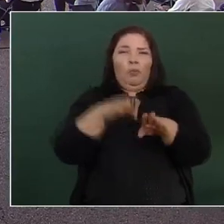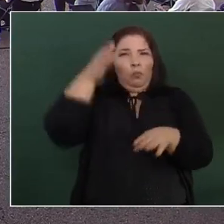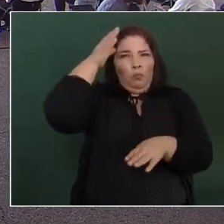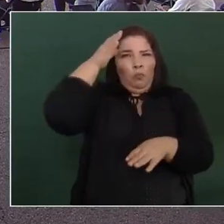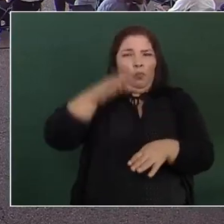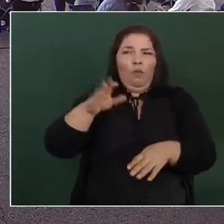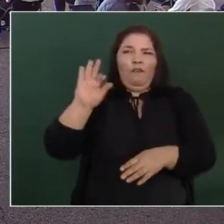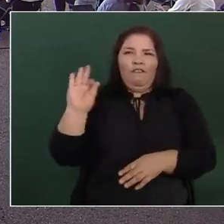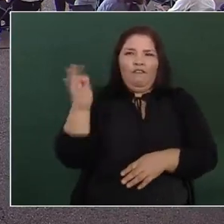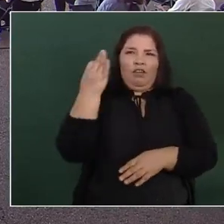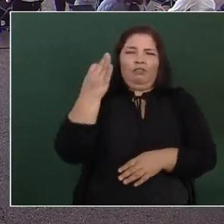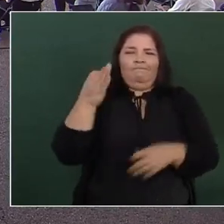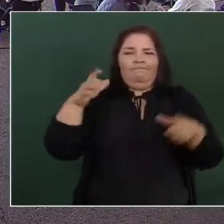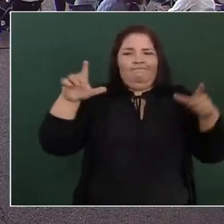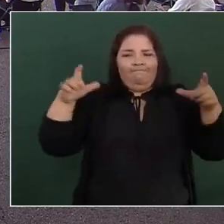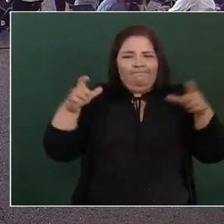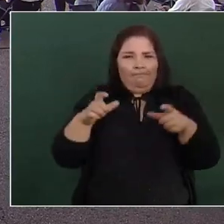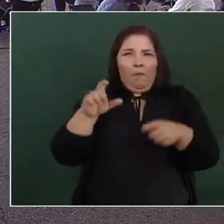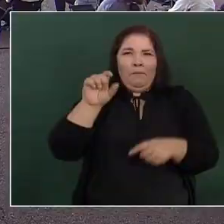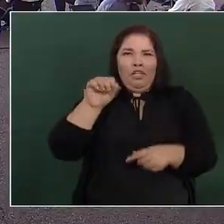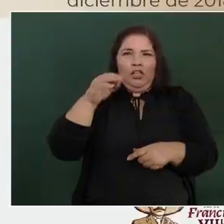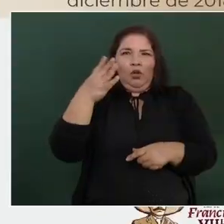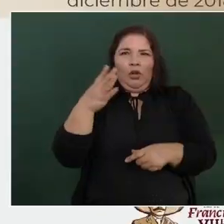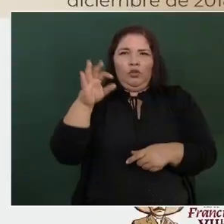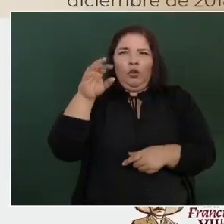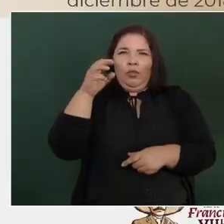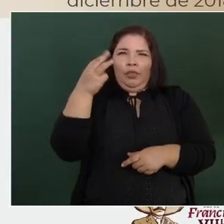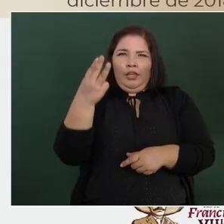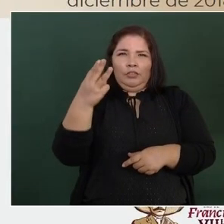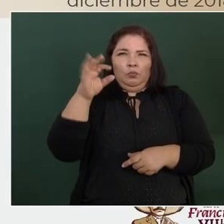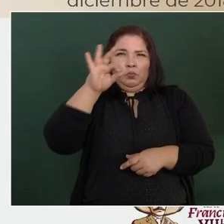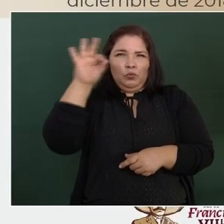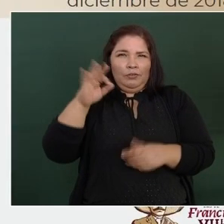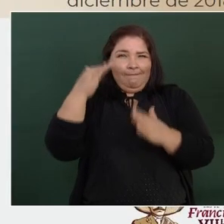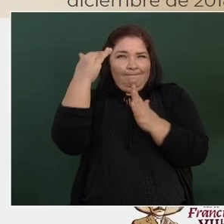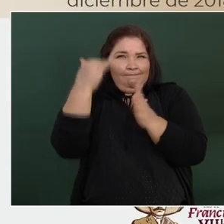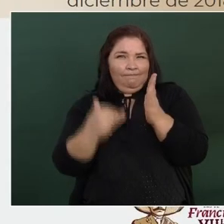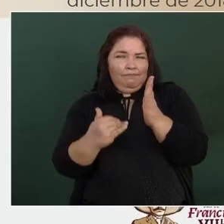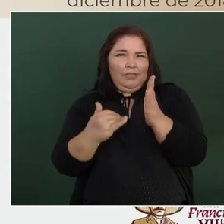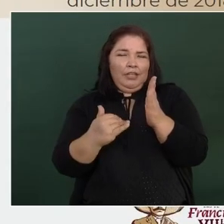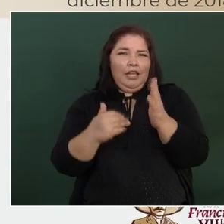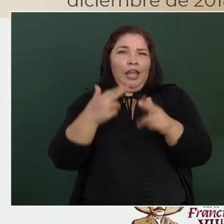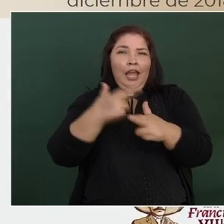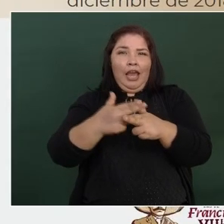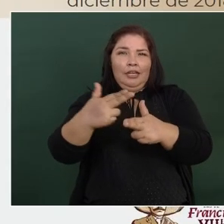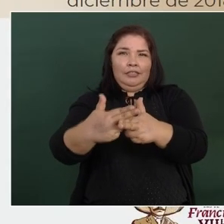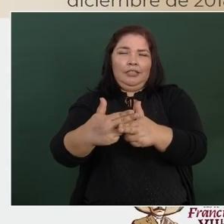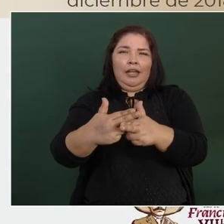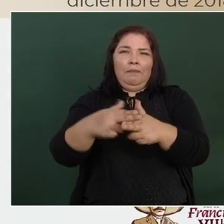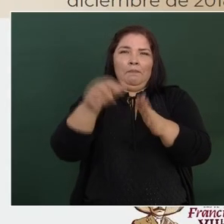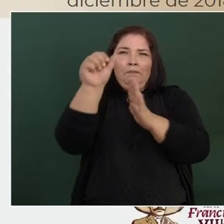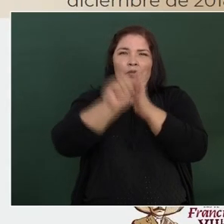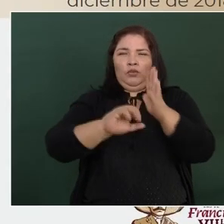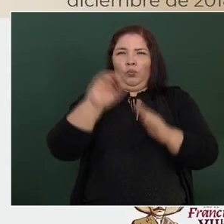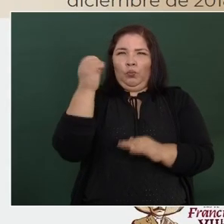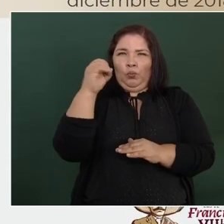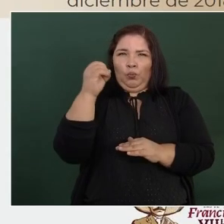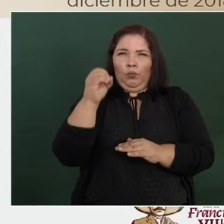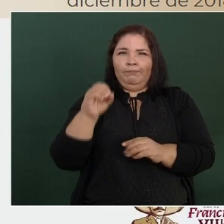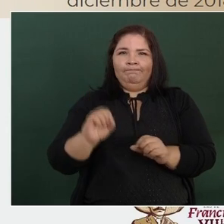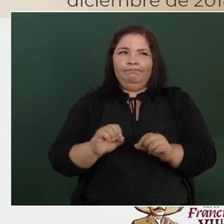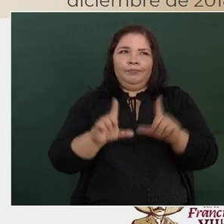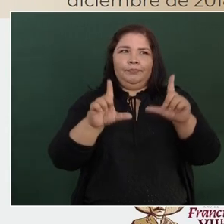fuero federal tuvo una reducción de 24.3%, es hasta el mes de octubre.